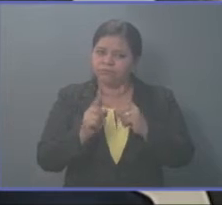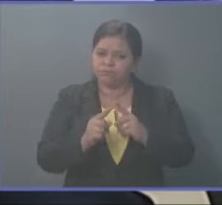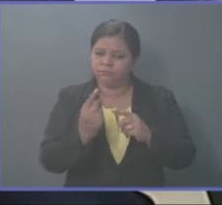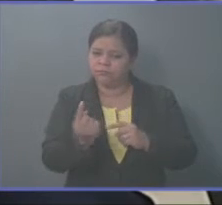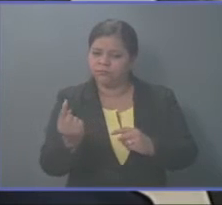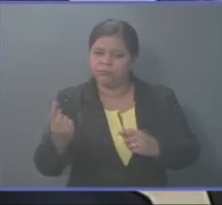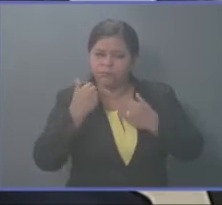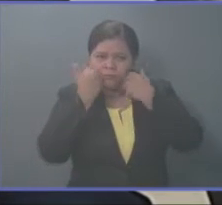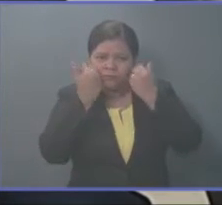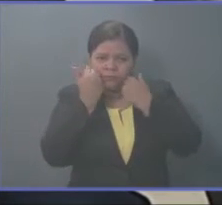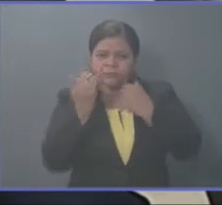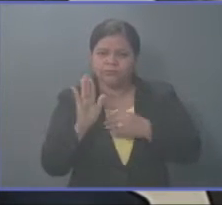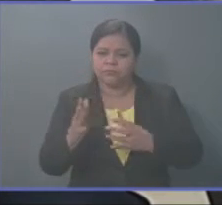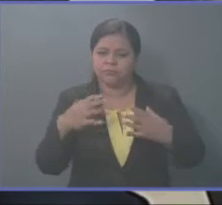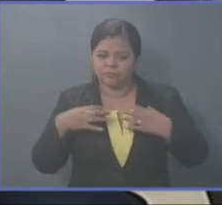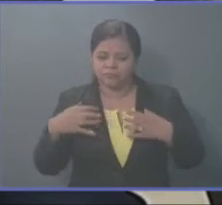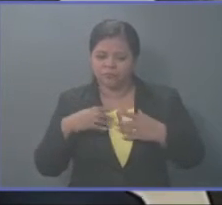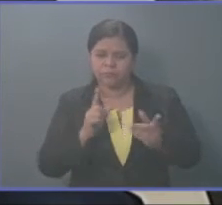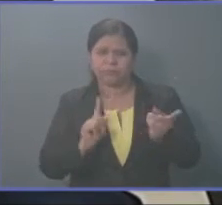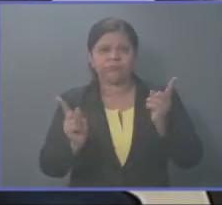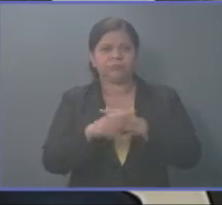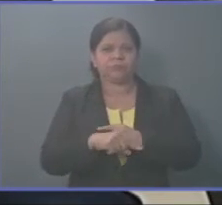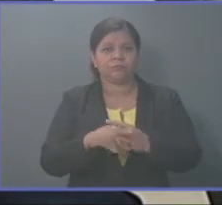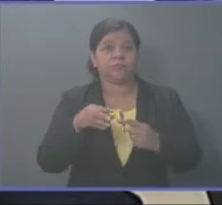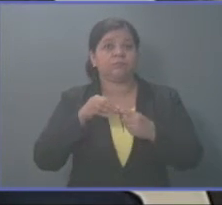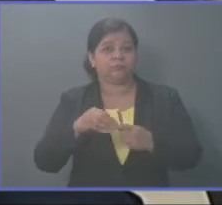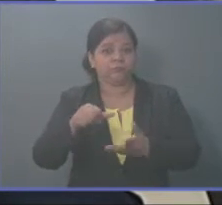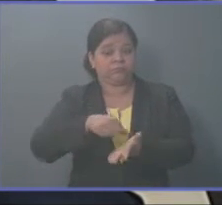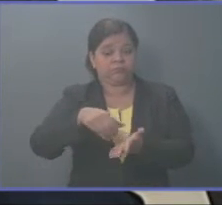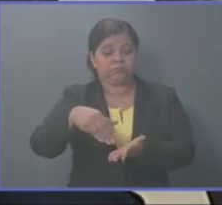jóvenes, específicamente en el municipio de Soyapango.